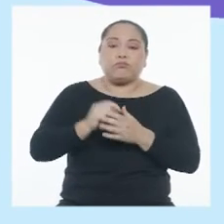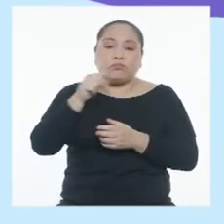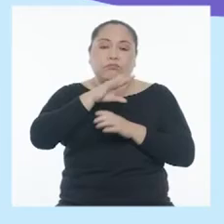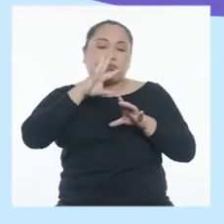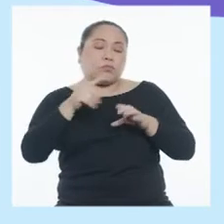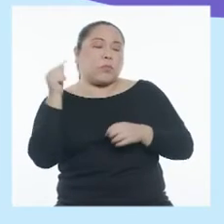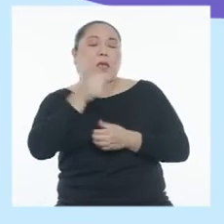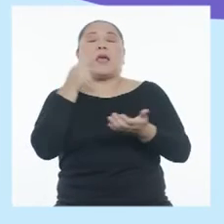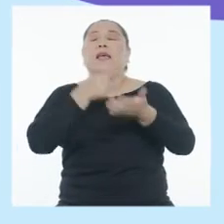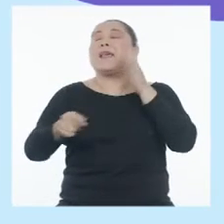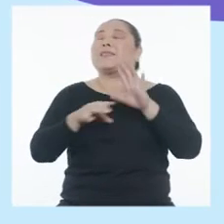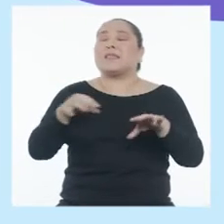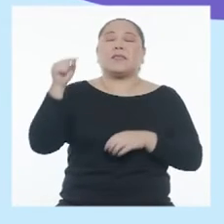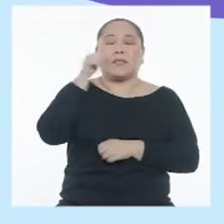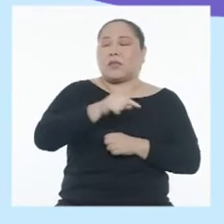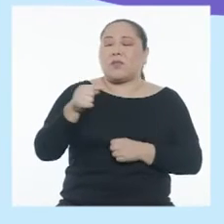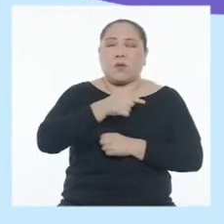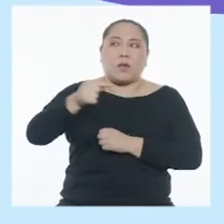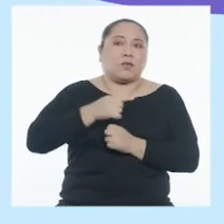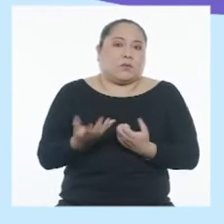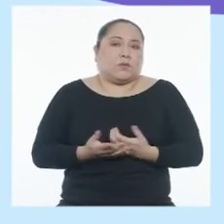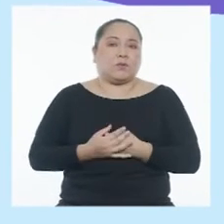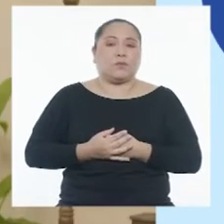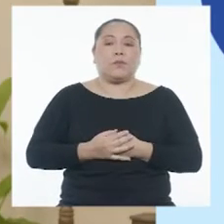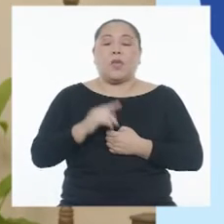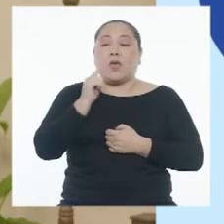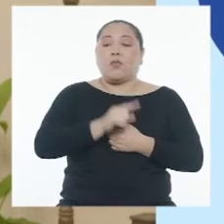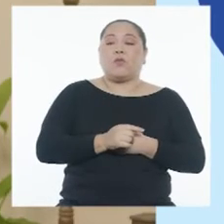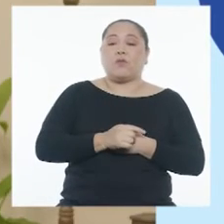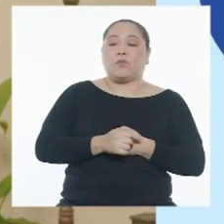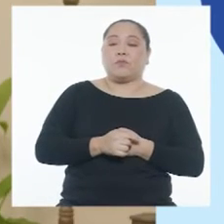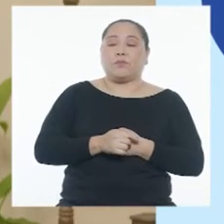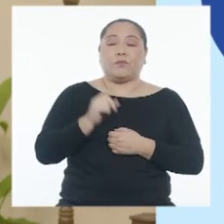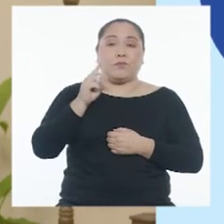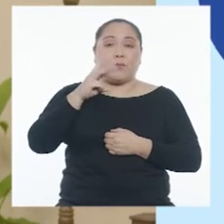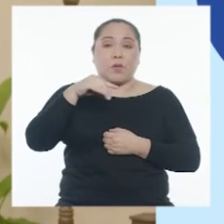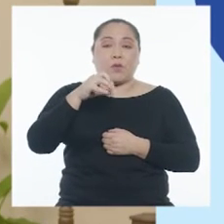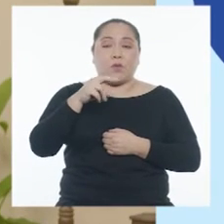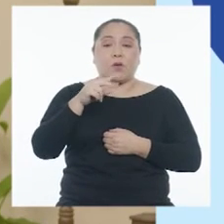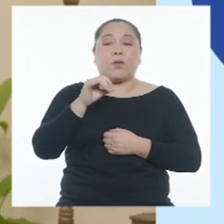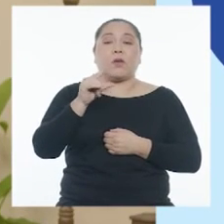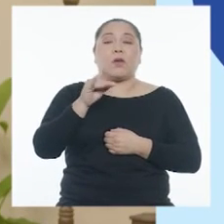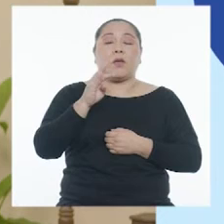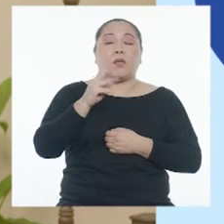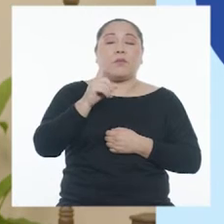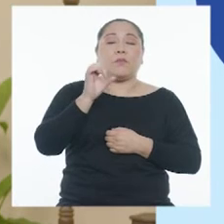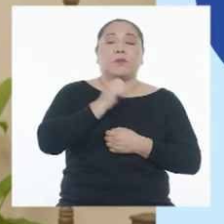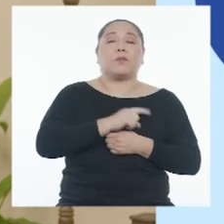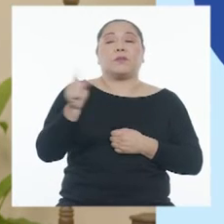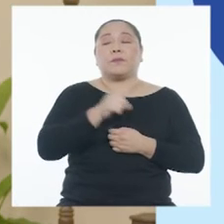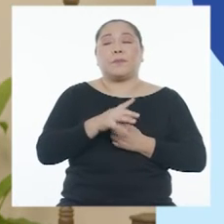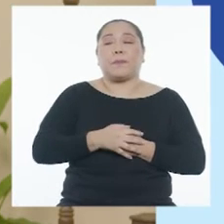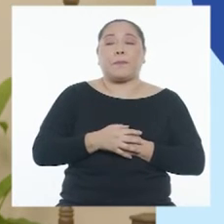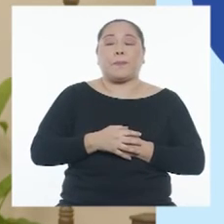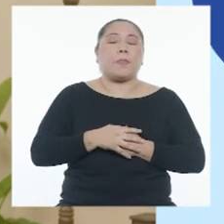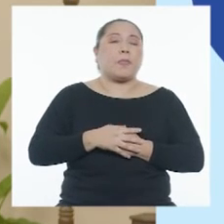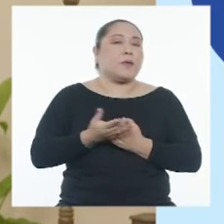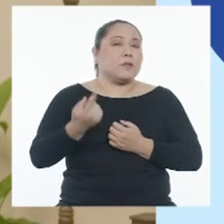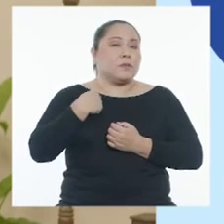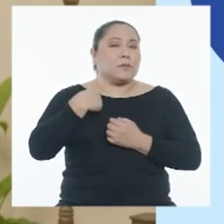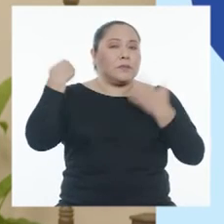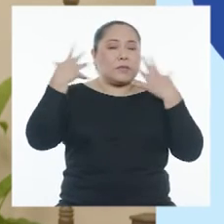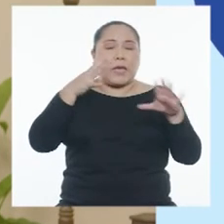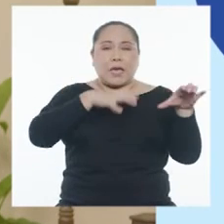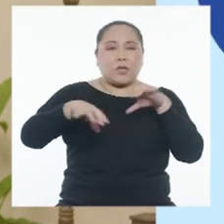¿Qué estrategia se está realizando frente a ello? Según Mabel Gálvez, directora ejecutiva de Pensión 65,